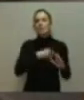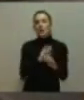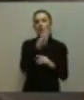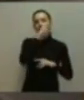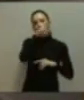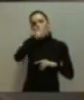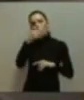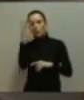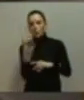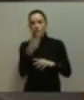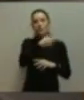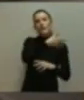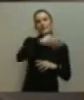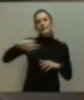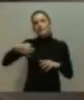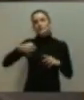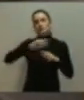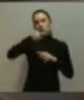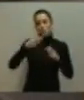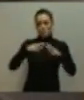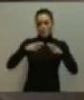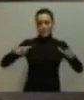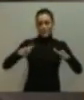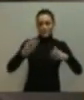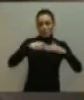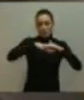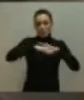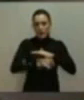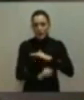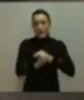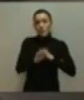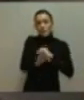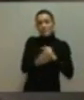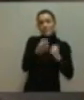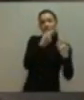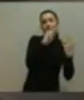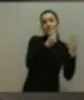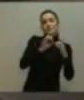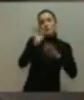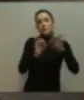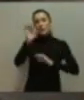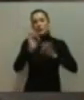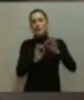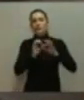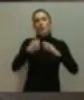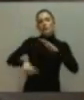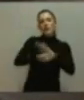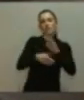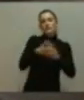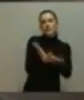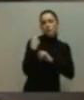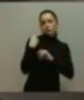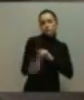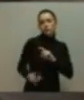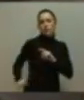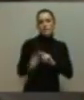de 500 euros y el 72% del fraude se lo llevan las grandes fortunas. Y las grandes empresas, que cotizan más de